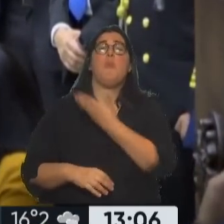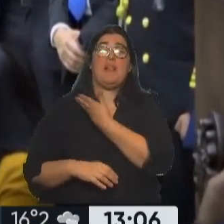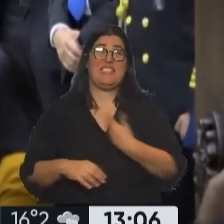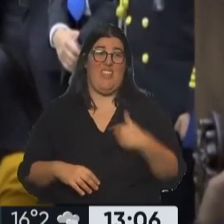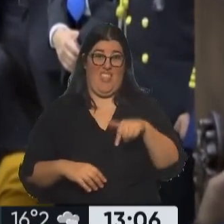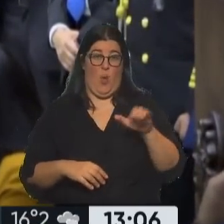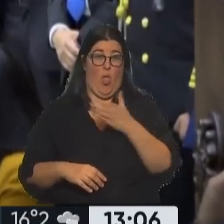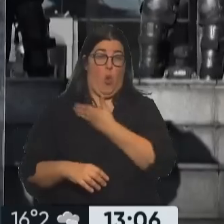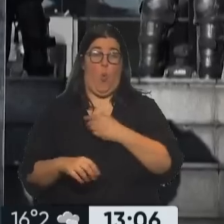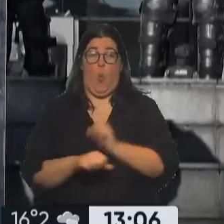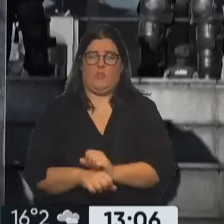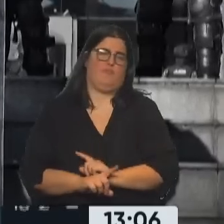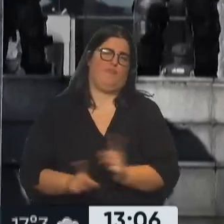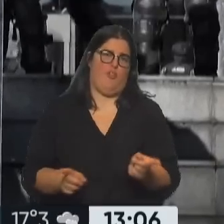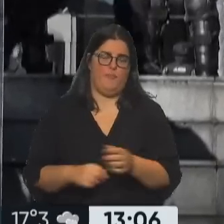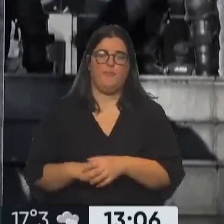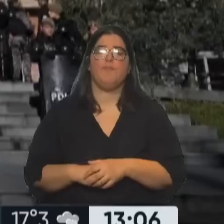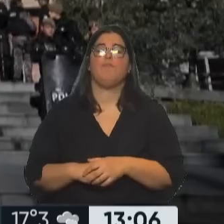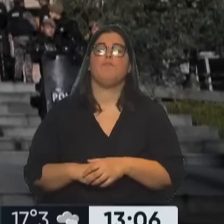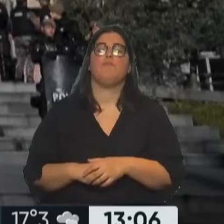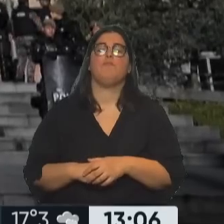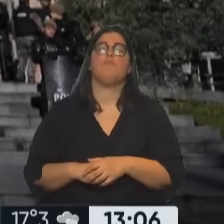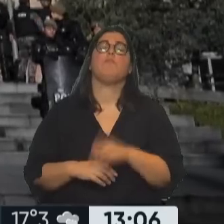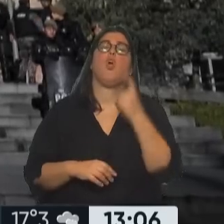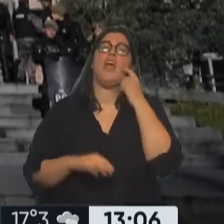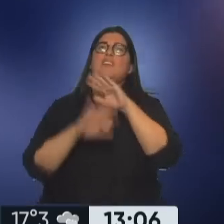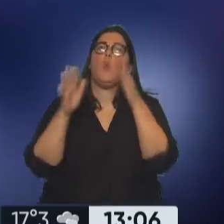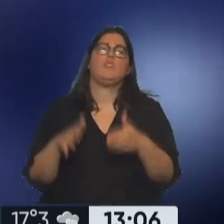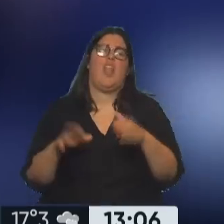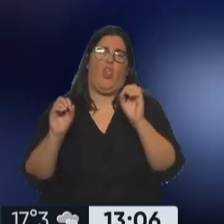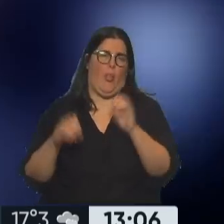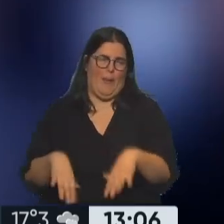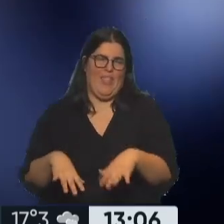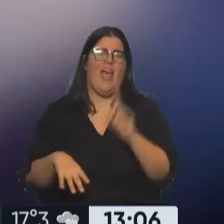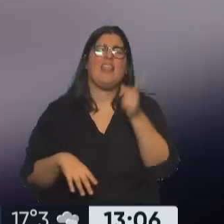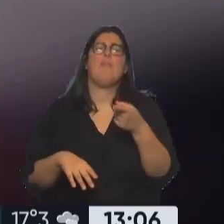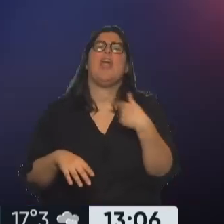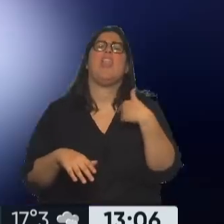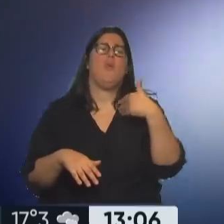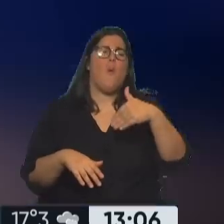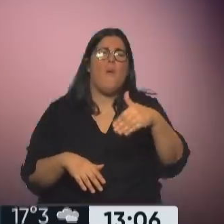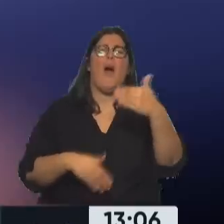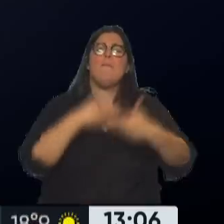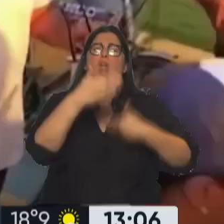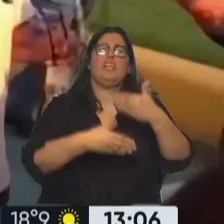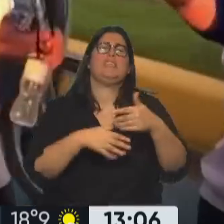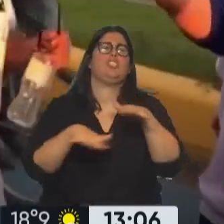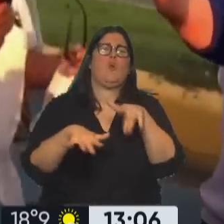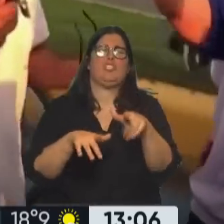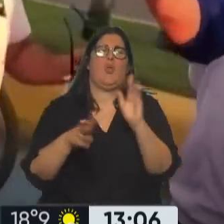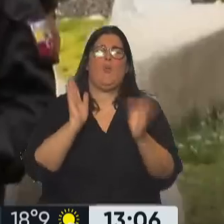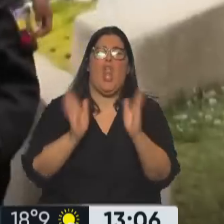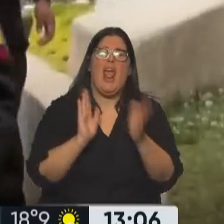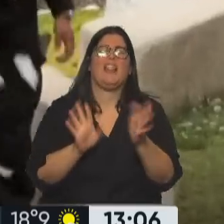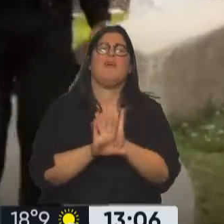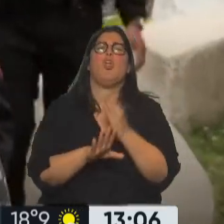República. Además de esta excepcionalidad institucional, el camino a las urnas está minado de situaciones violentas, incluyendo asesinatos políticos de alto